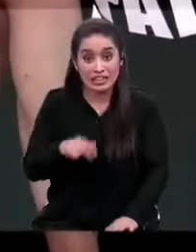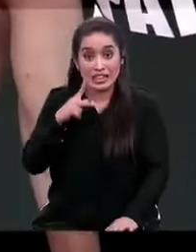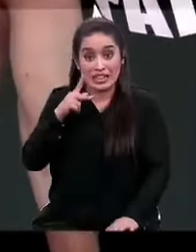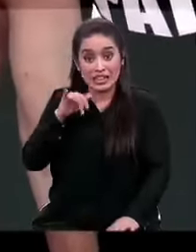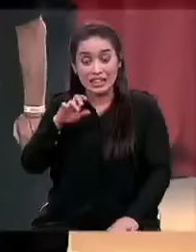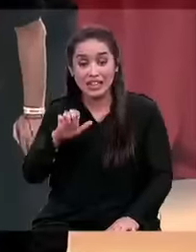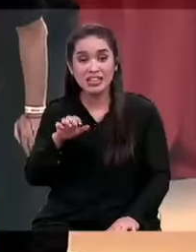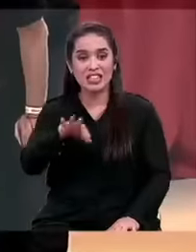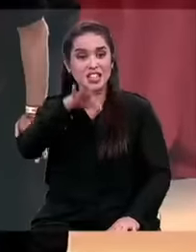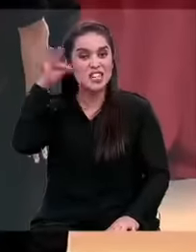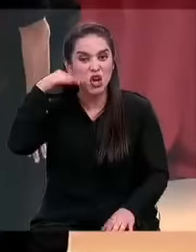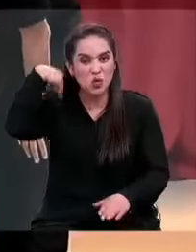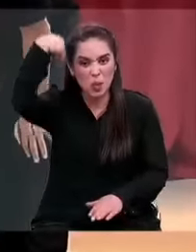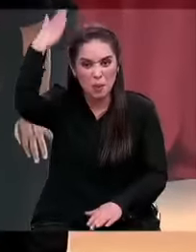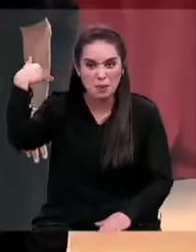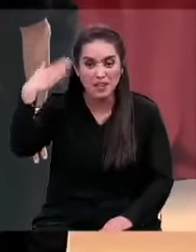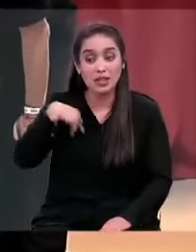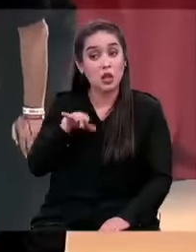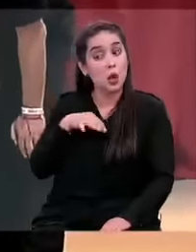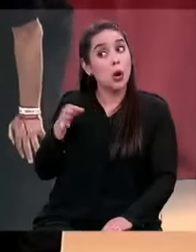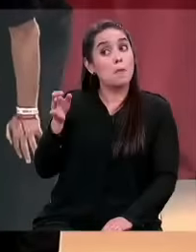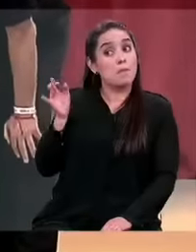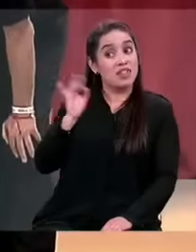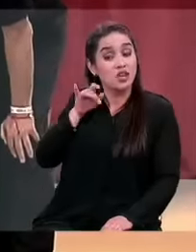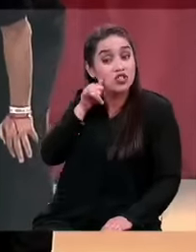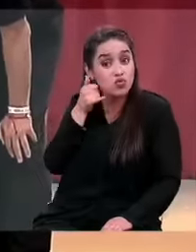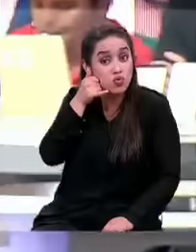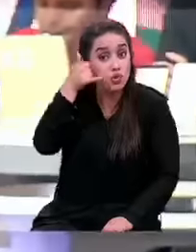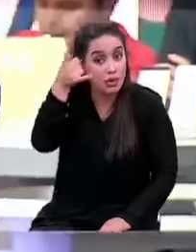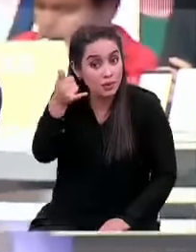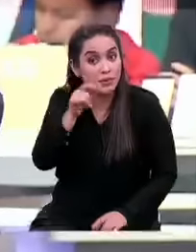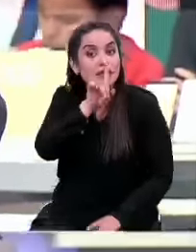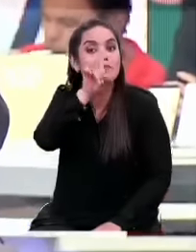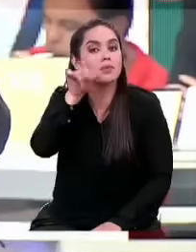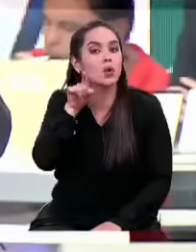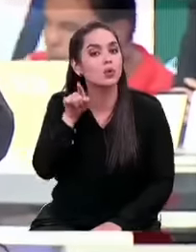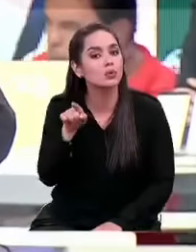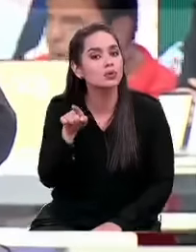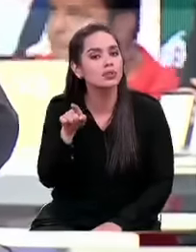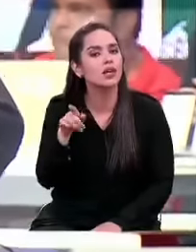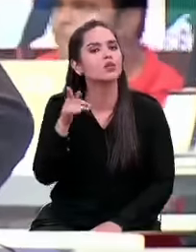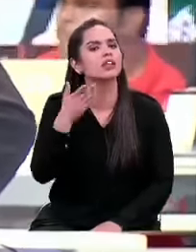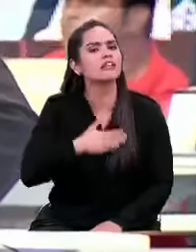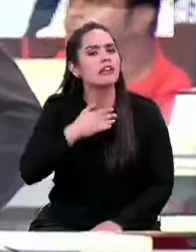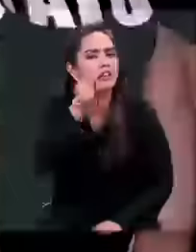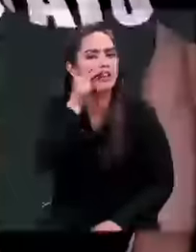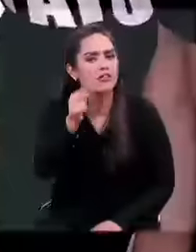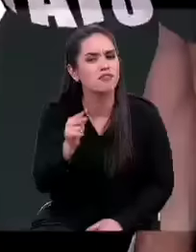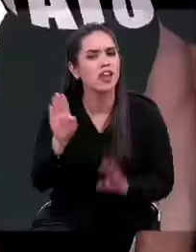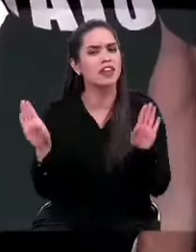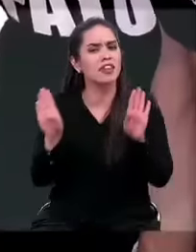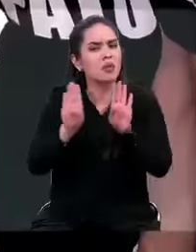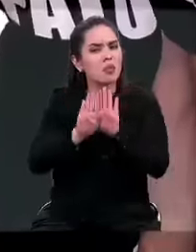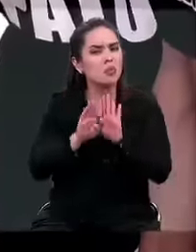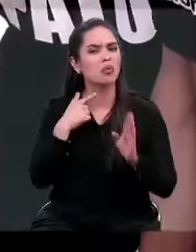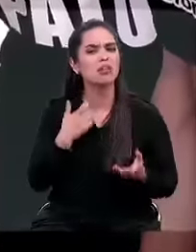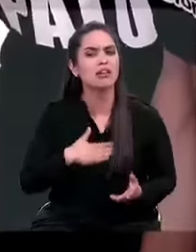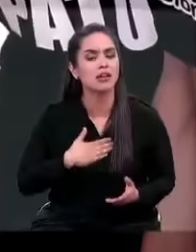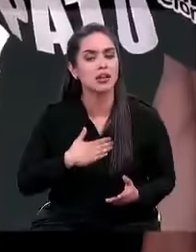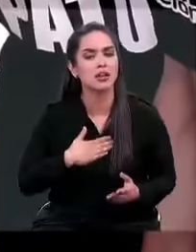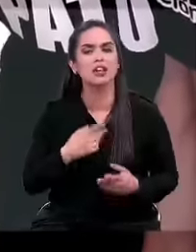Ñatito y el Rucio Teñido me dijeron que lo llamara porque le queremos preguntar qué es lo que quiere ver usted del muro. Quiero ver